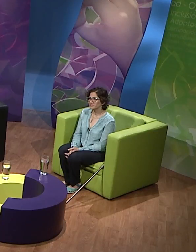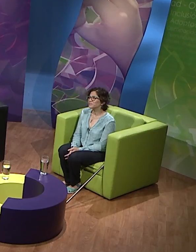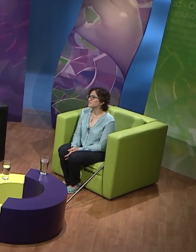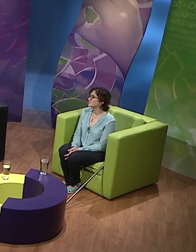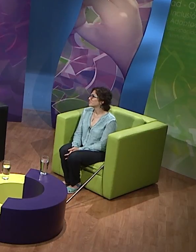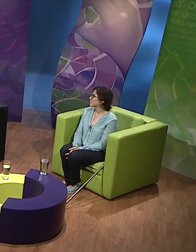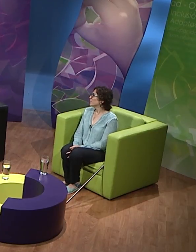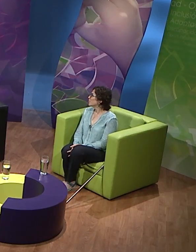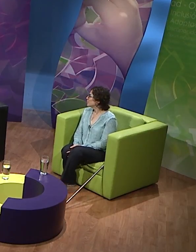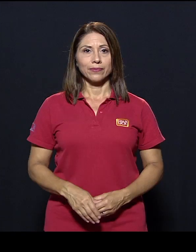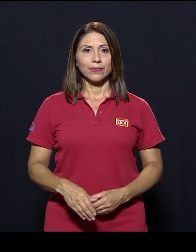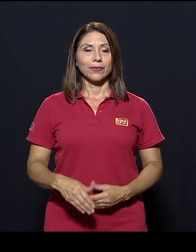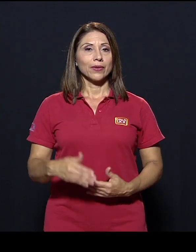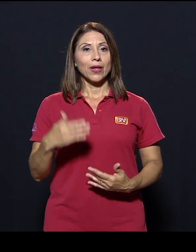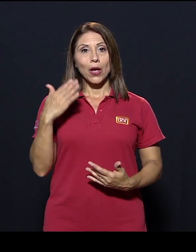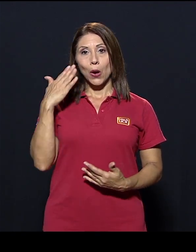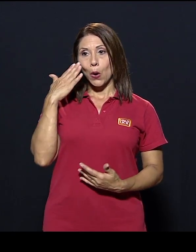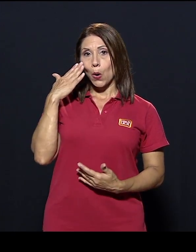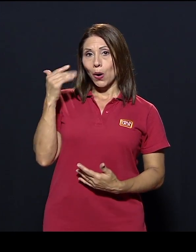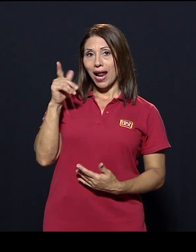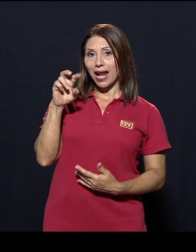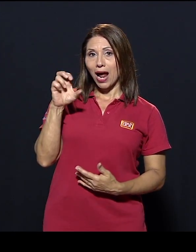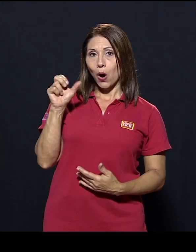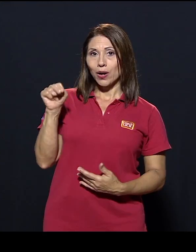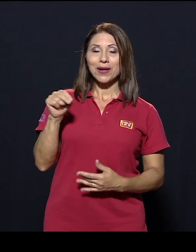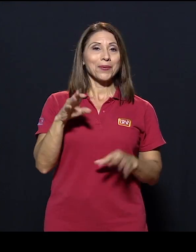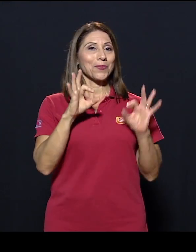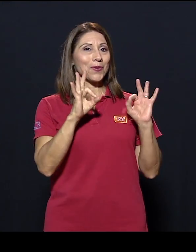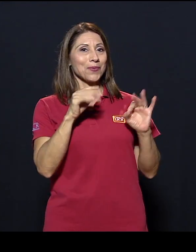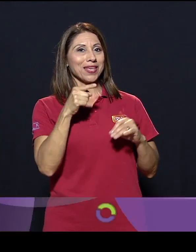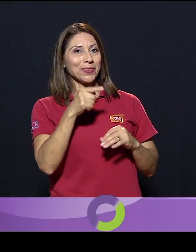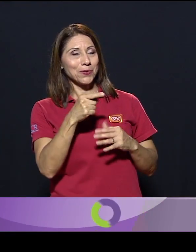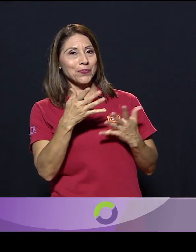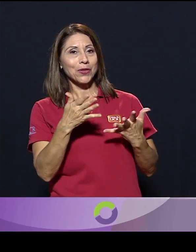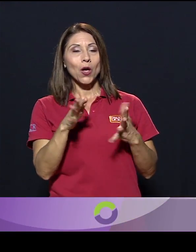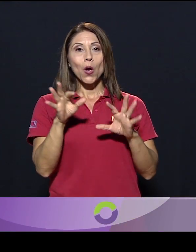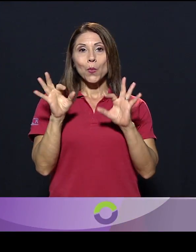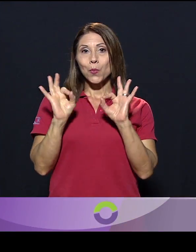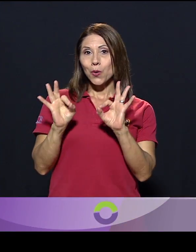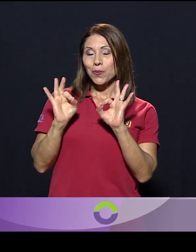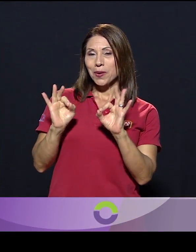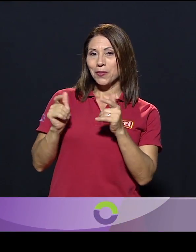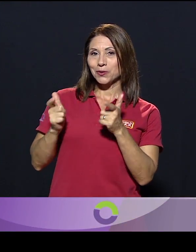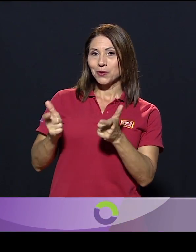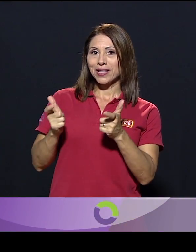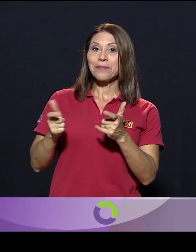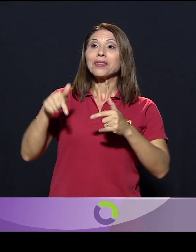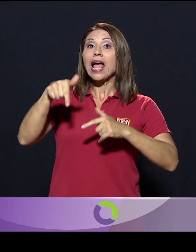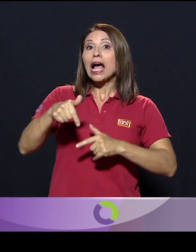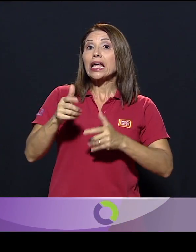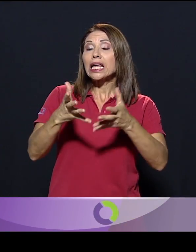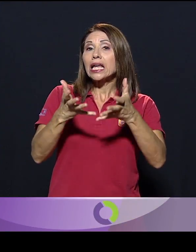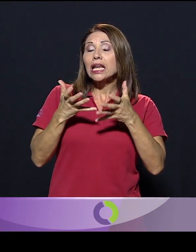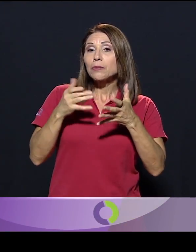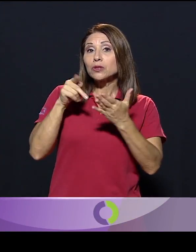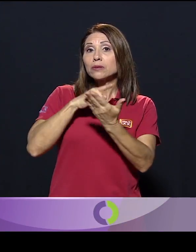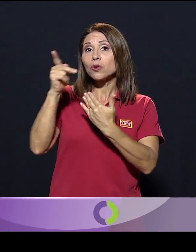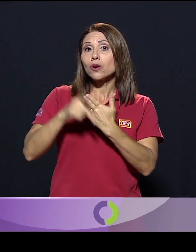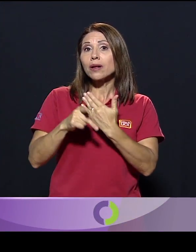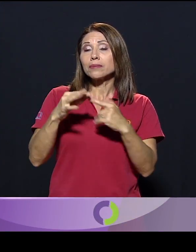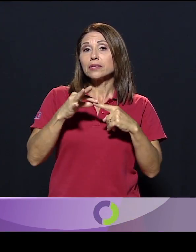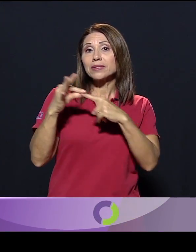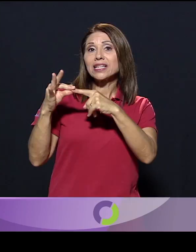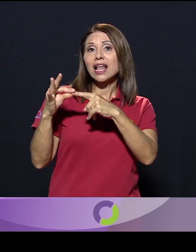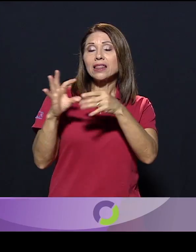Catalina. Hola Lauren, ¿cómo estás? Hola, muy bien. ¿Y tú, Catalina? Muy bien, por suerte. Queríamos conversar un poquito en esta edición especial